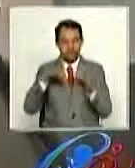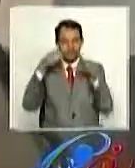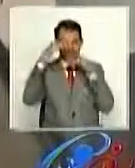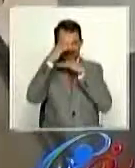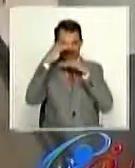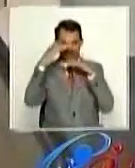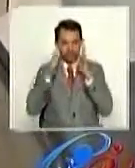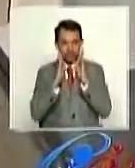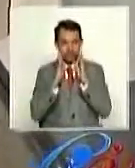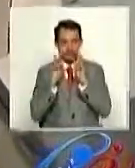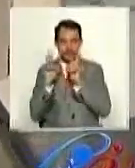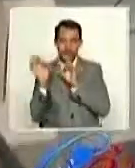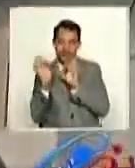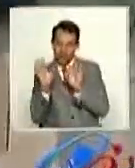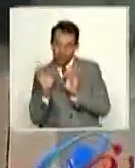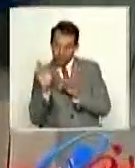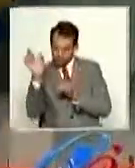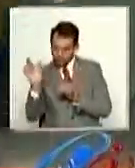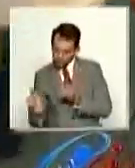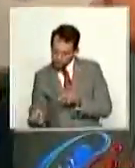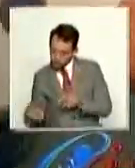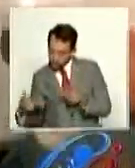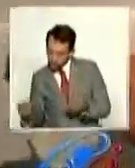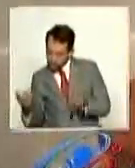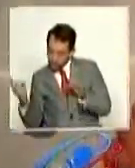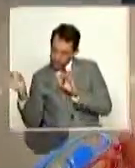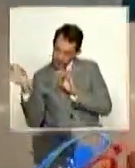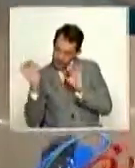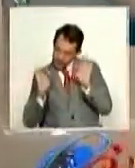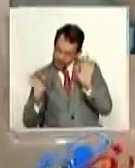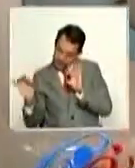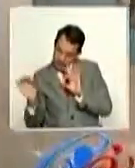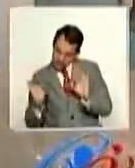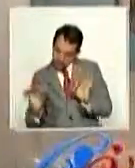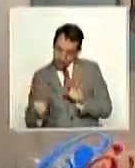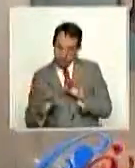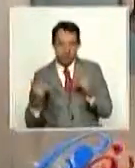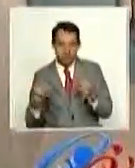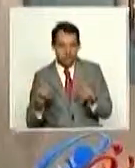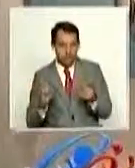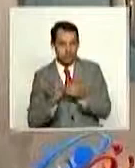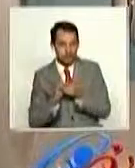Estamos preparando el paciente para la toma de la radiografía panorámica.